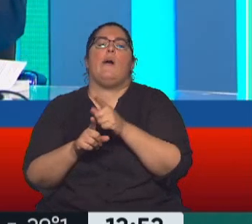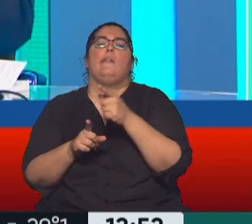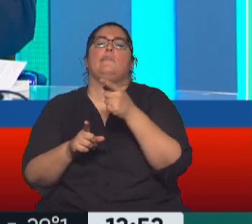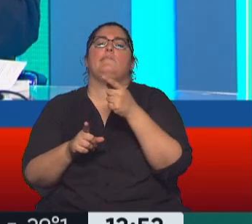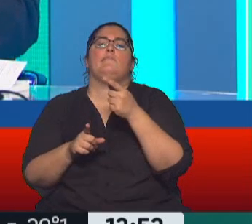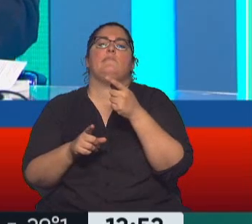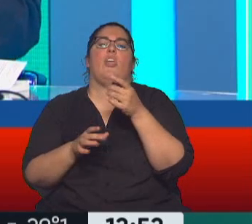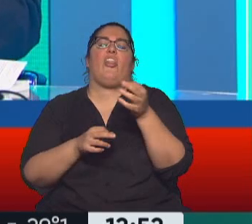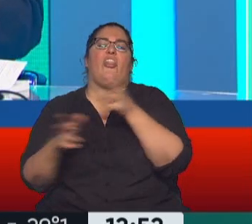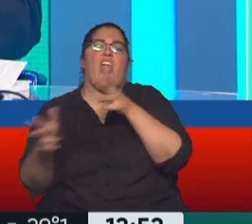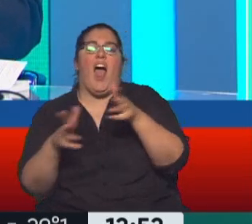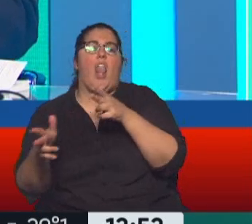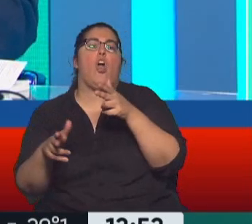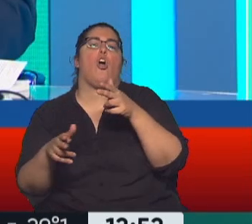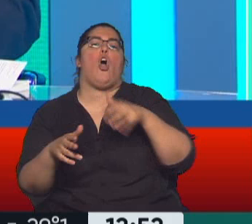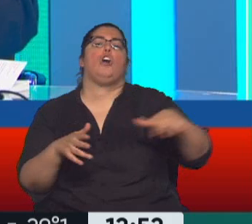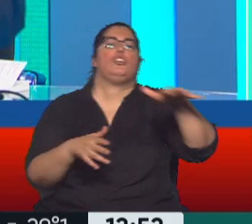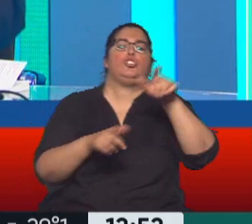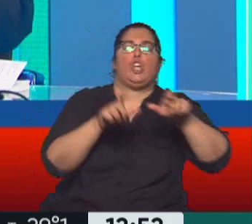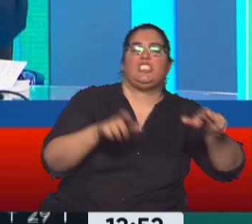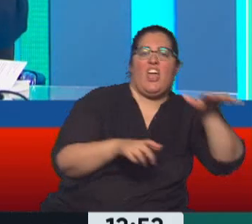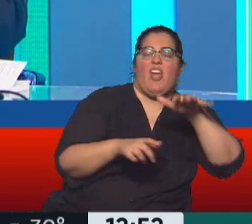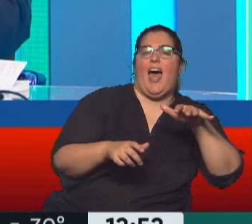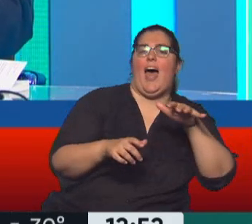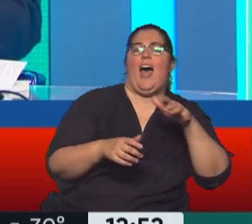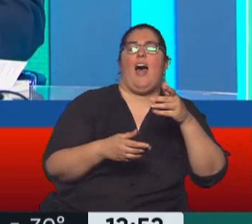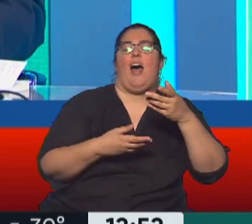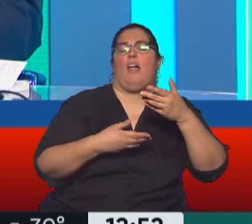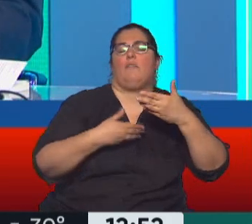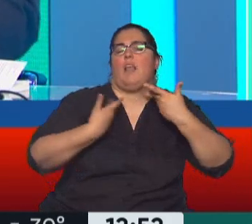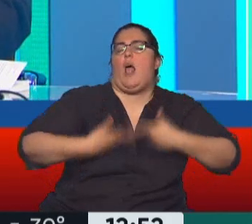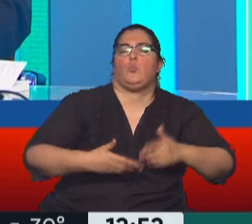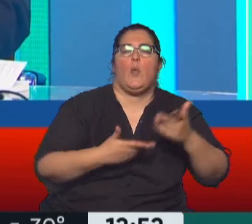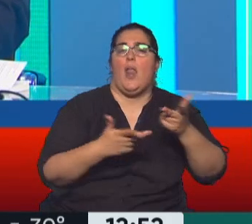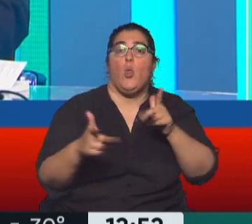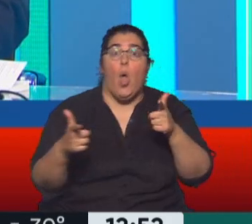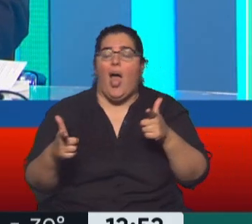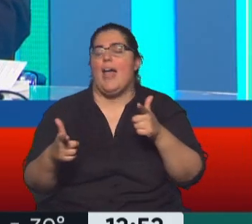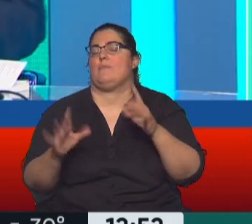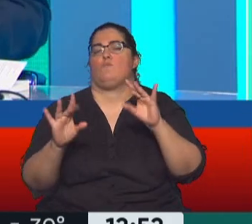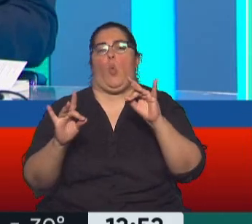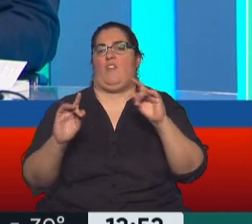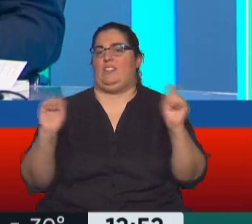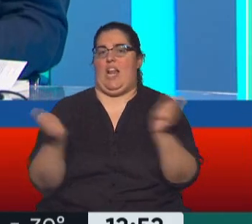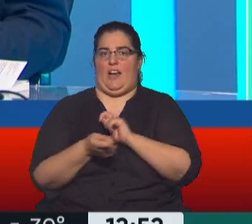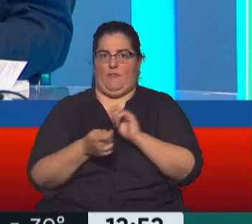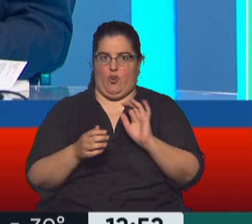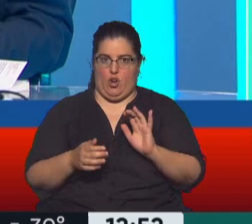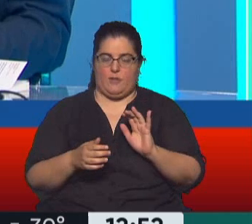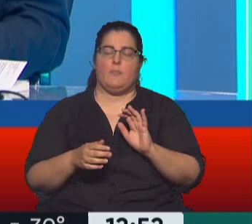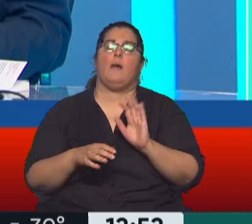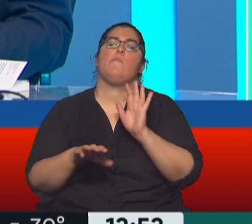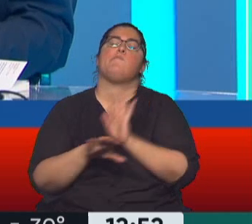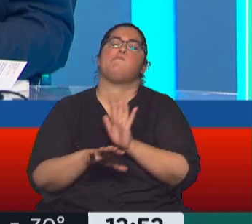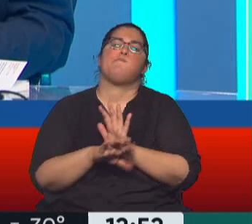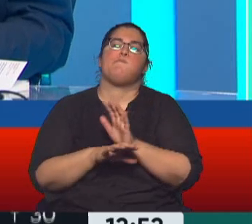mantiene vivo el diálogo con la calle de una manera bastante fluida, va a ser muy difícil llevar a cabo esas reformas. Entonces, uno podría decir que